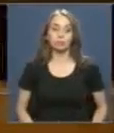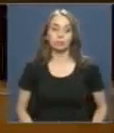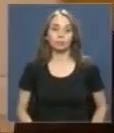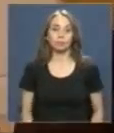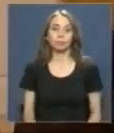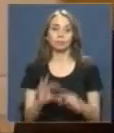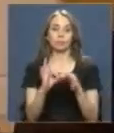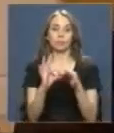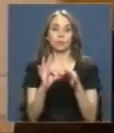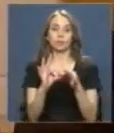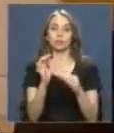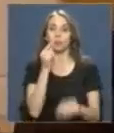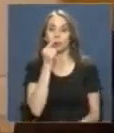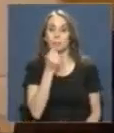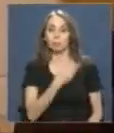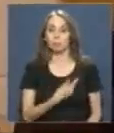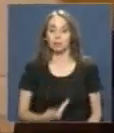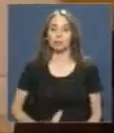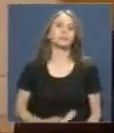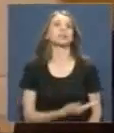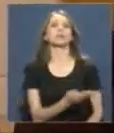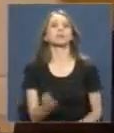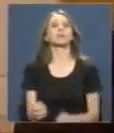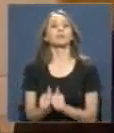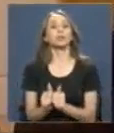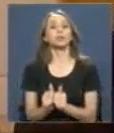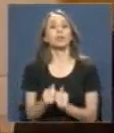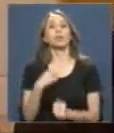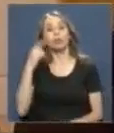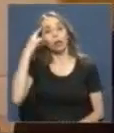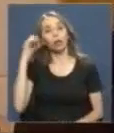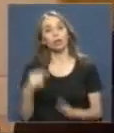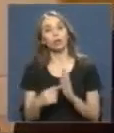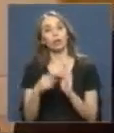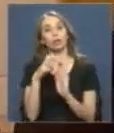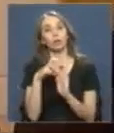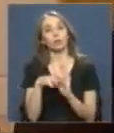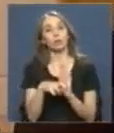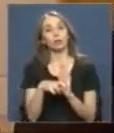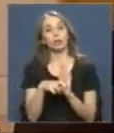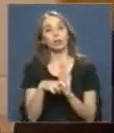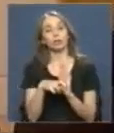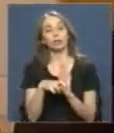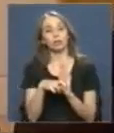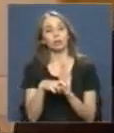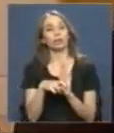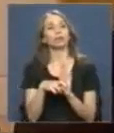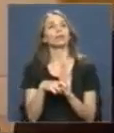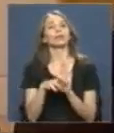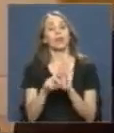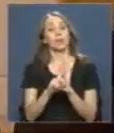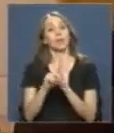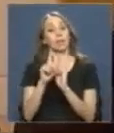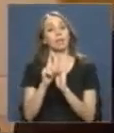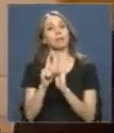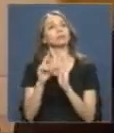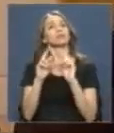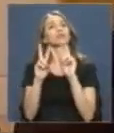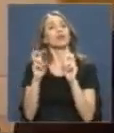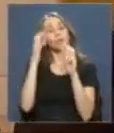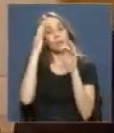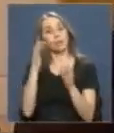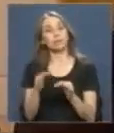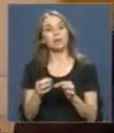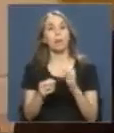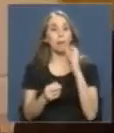Gracias, presidente, colegas. Yo creo que este proyecto habla de algo decisivo, que es cómo hacemos que los padres puedan